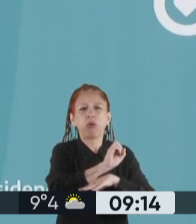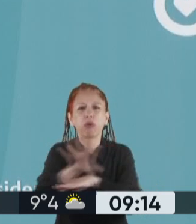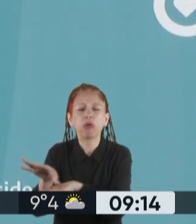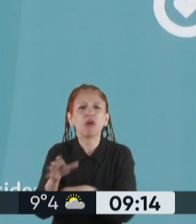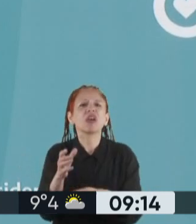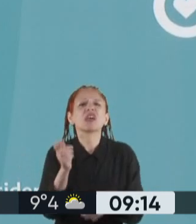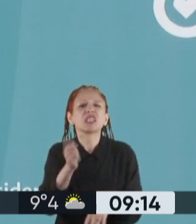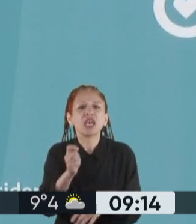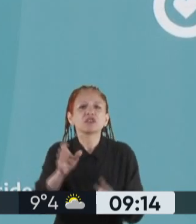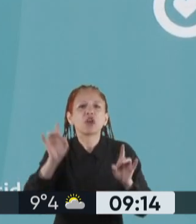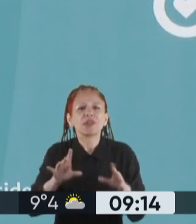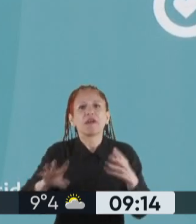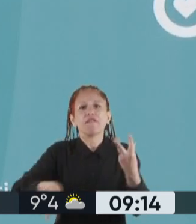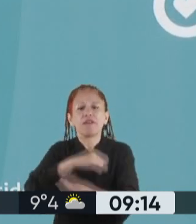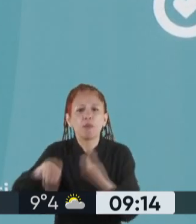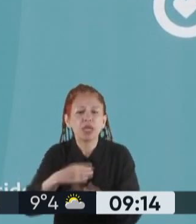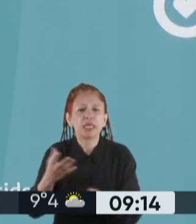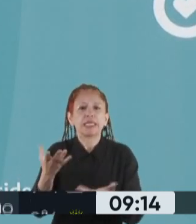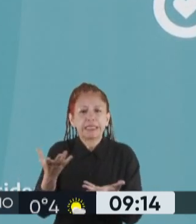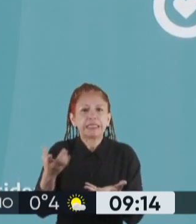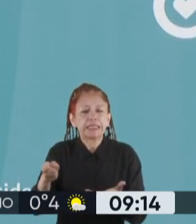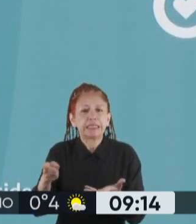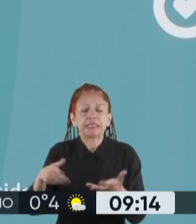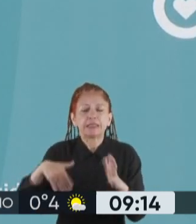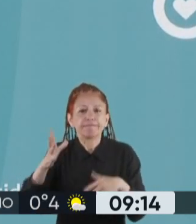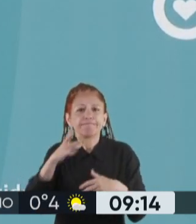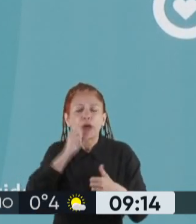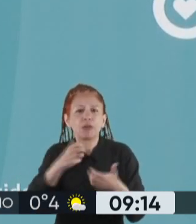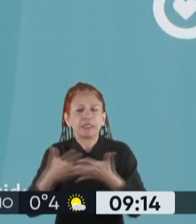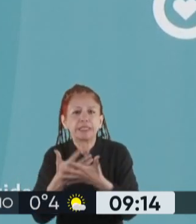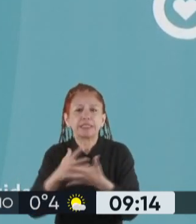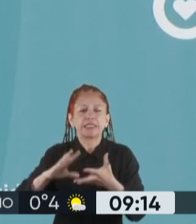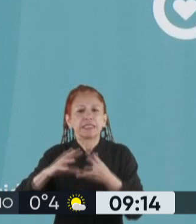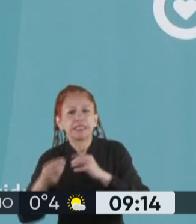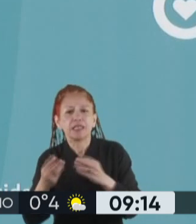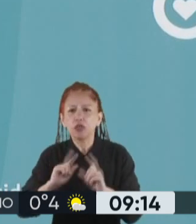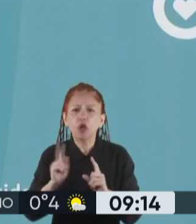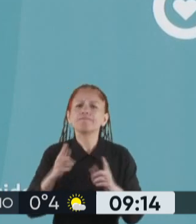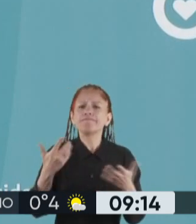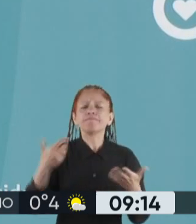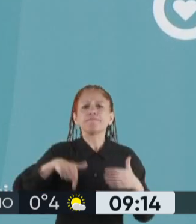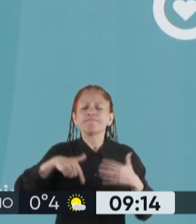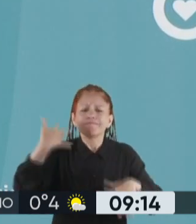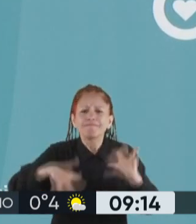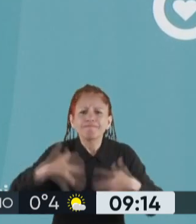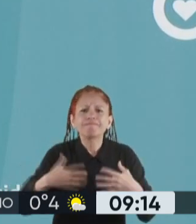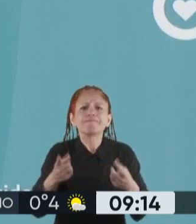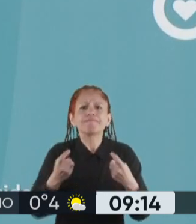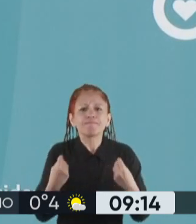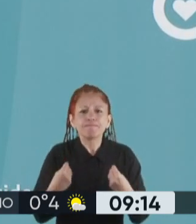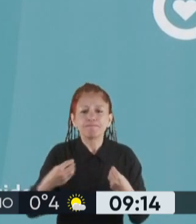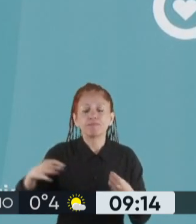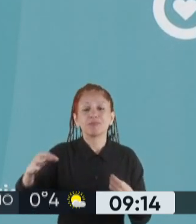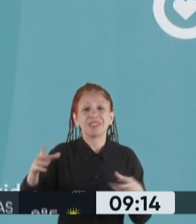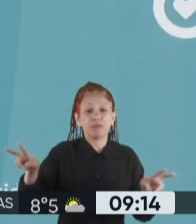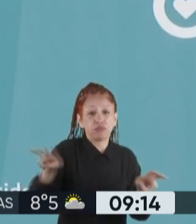cayendo sobre las familias y sobre los más vulnerables. Así que la cuestión de la necesidad imperiosa de una redistribución del ingreso, de